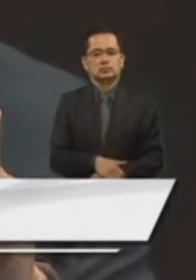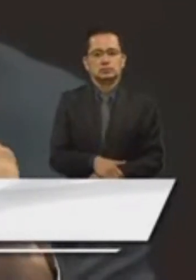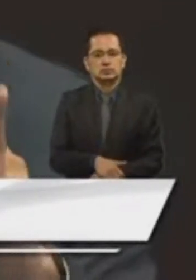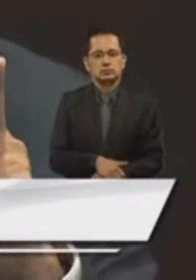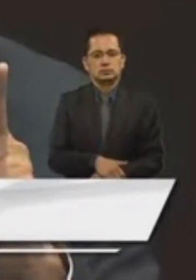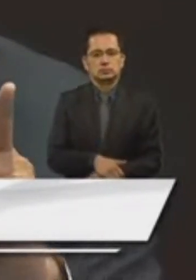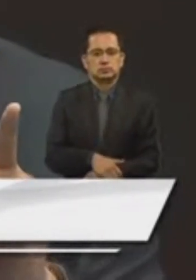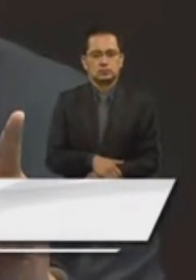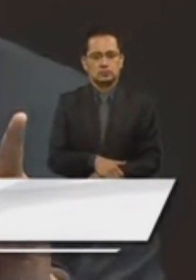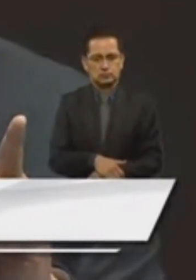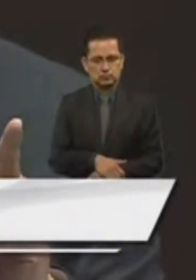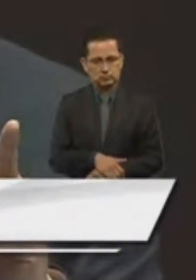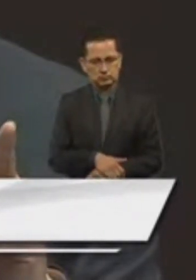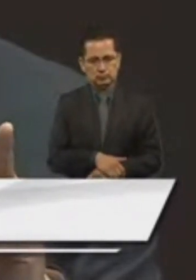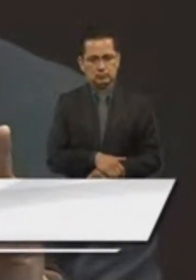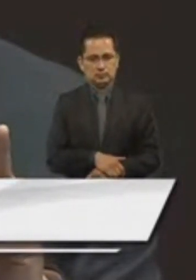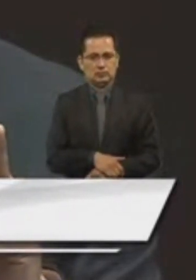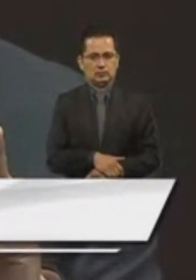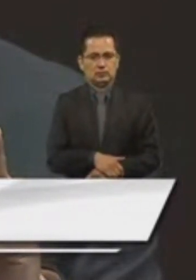nadie puede negar